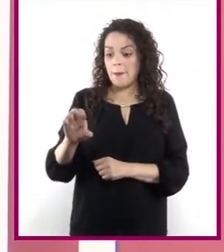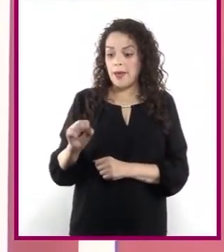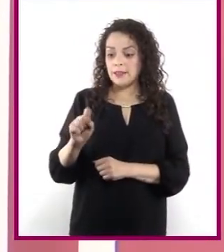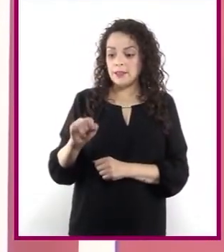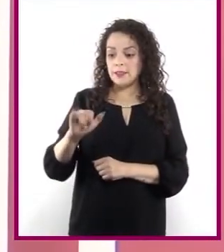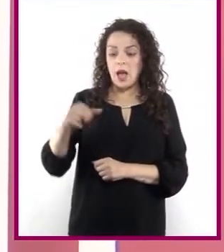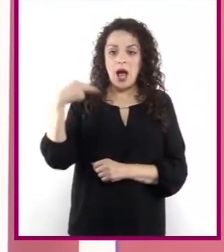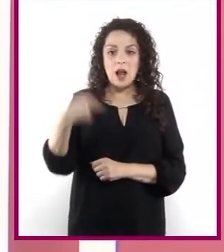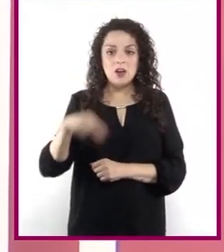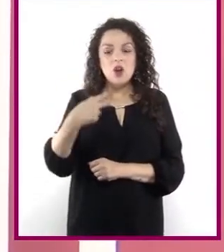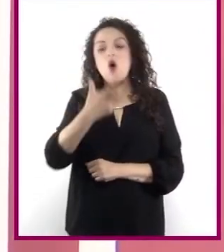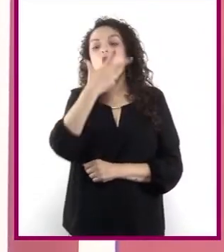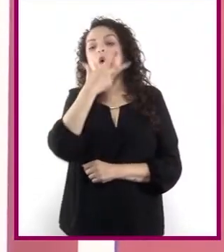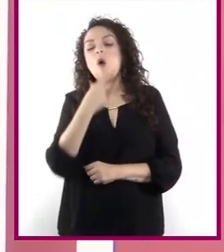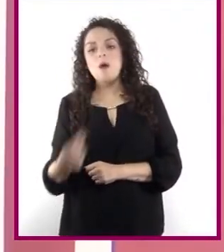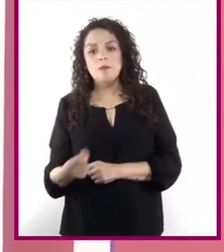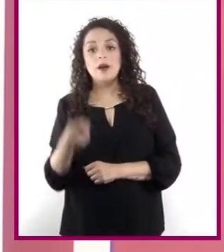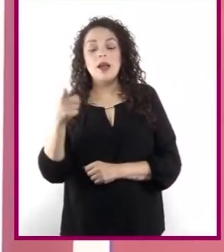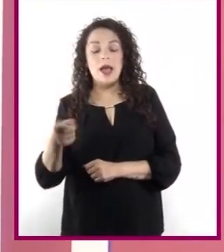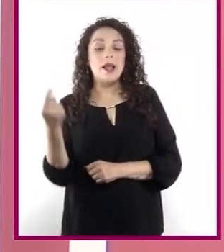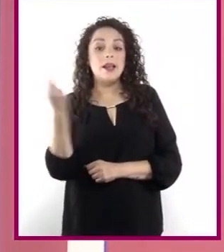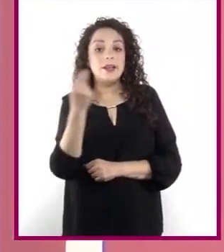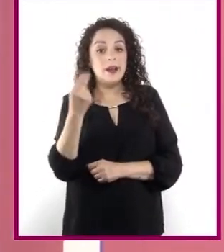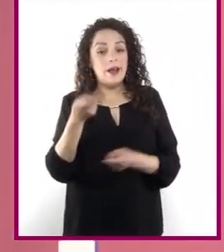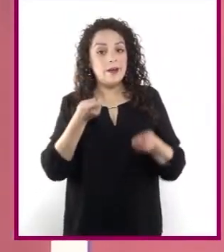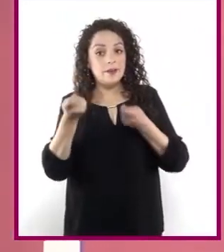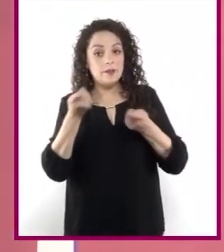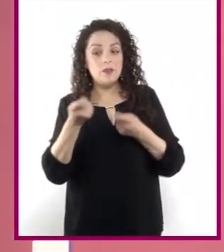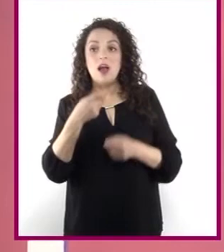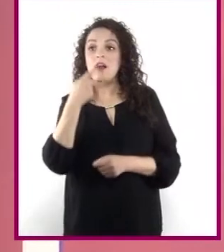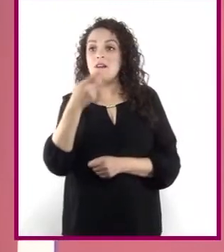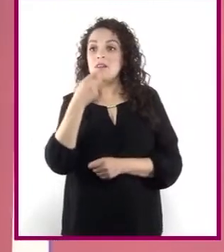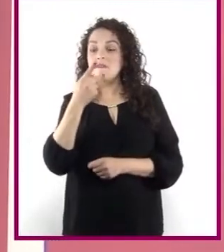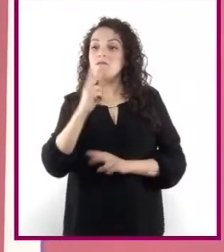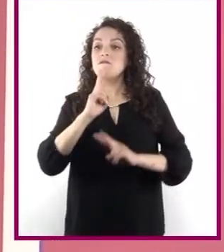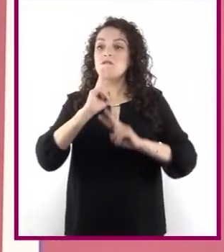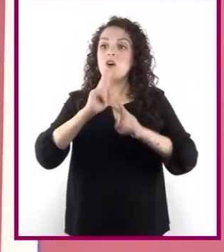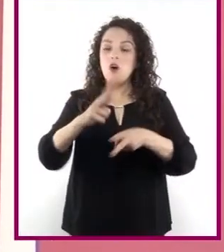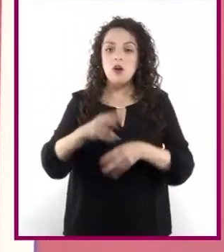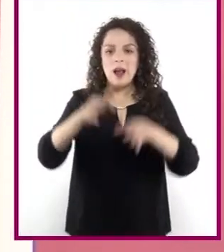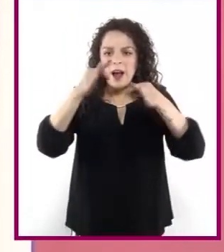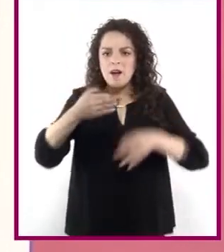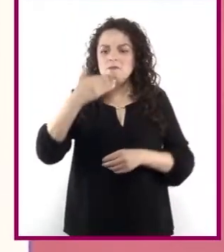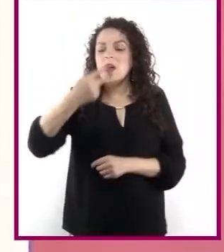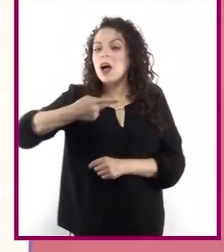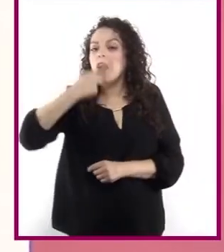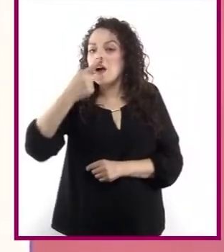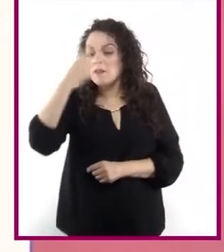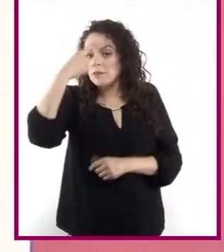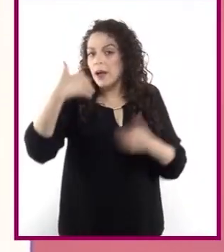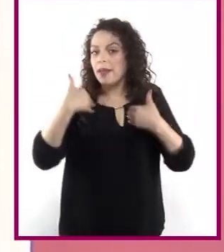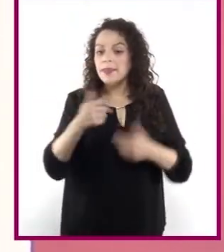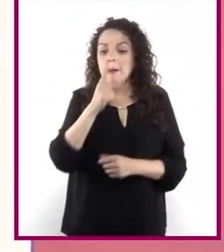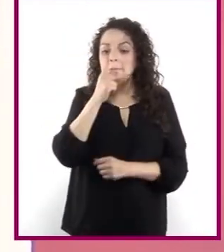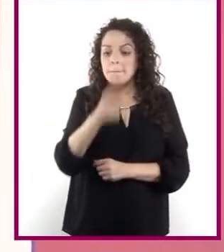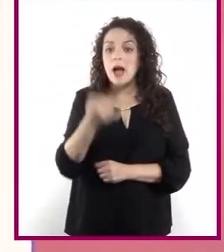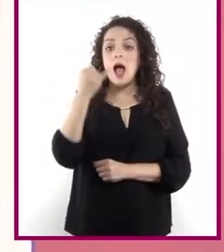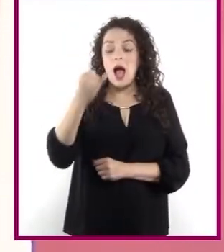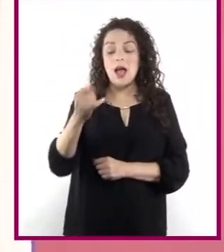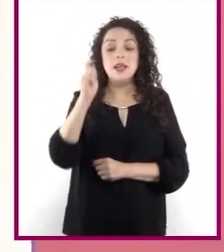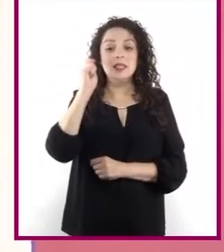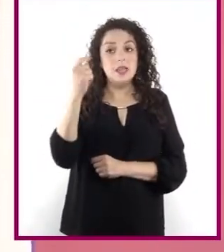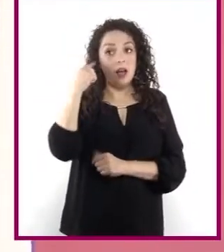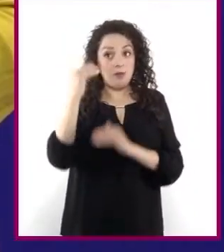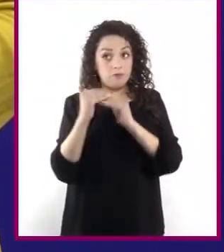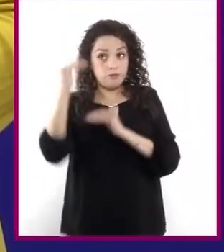le permitió considerar el volumen, la dicción, el tipo de tono y modulación que se debe de emplear en